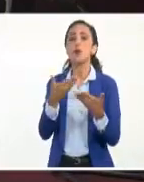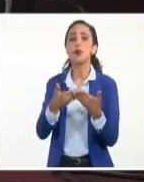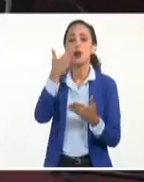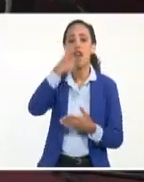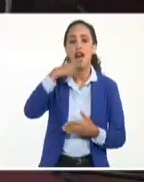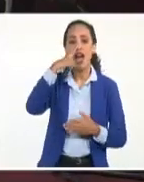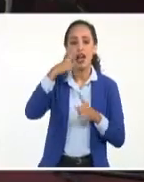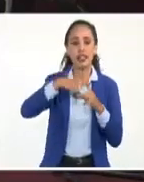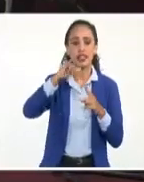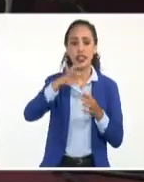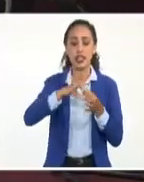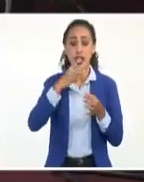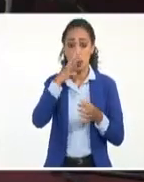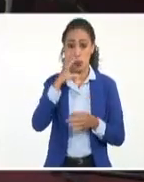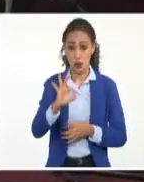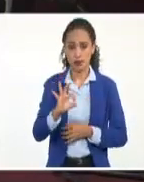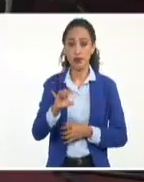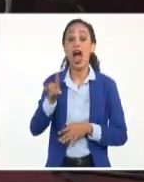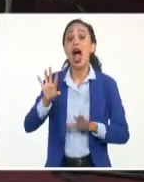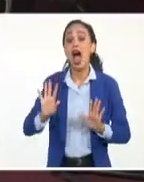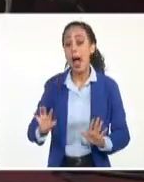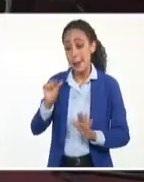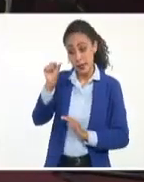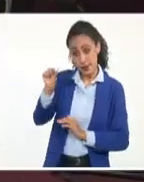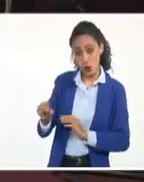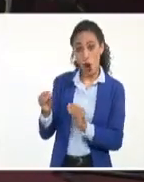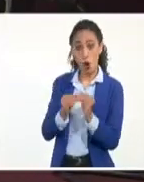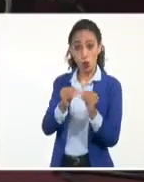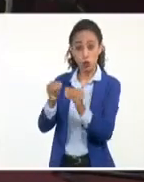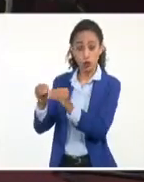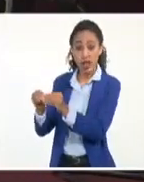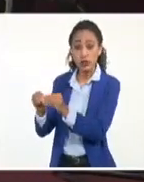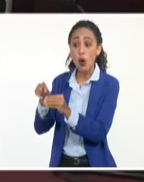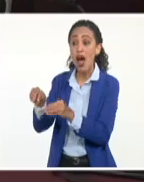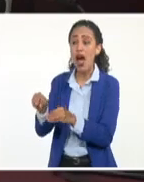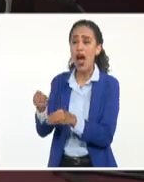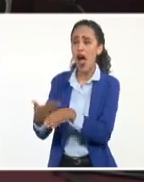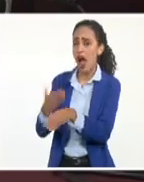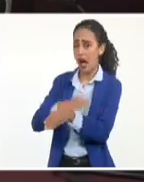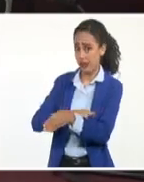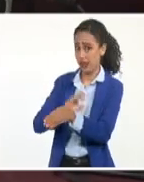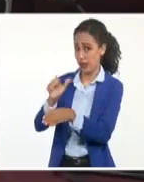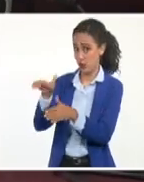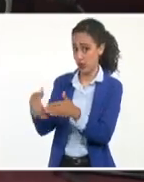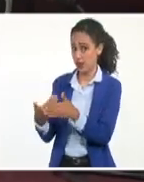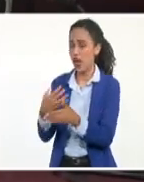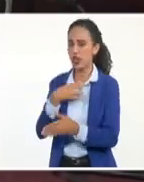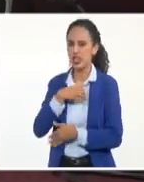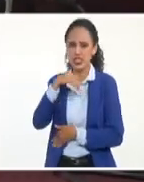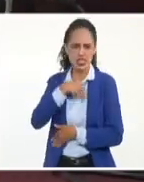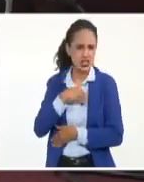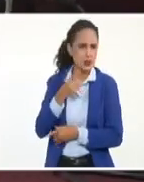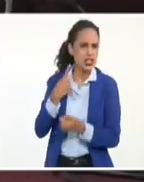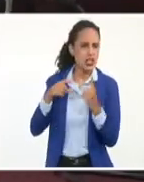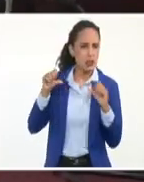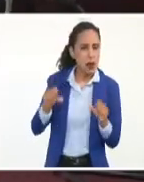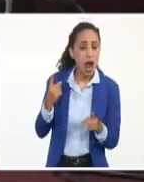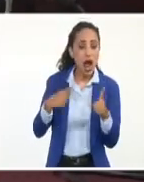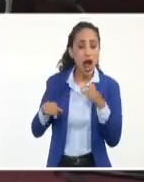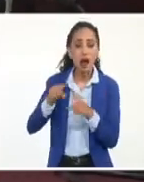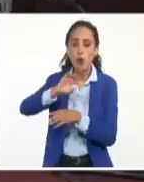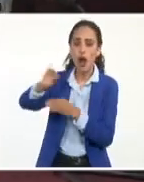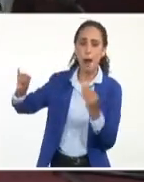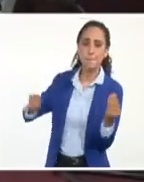con síntomas, ya deja de ser un contacto, se convierte entonces en un caso